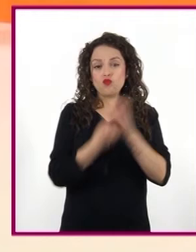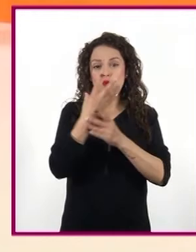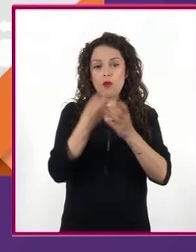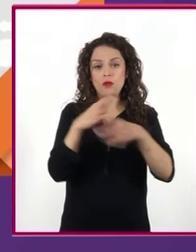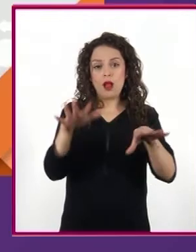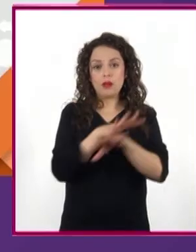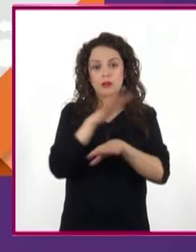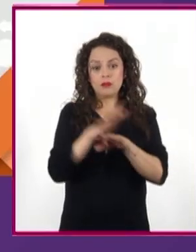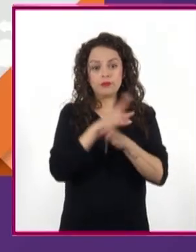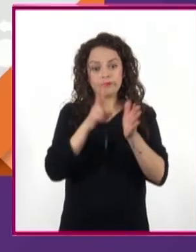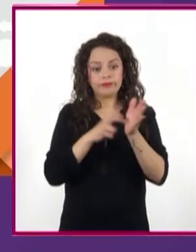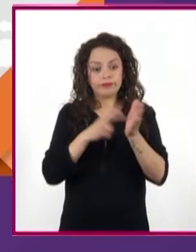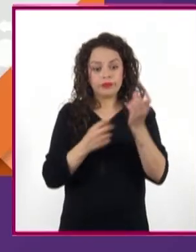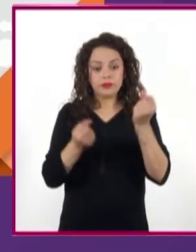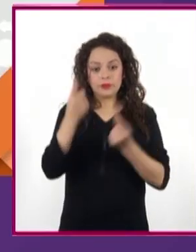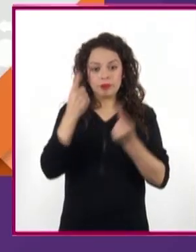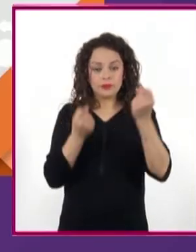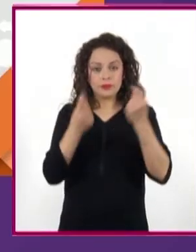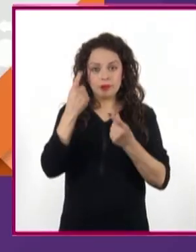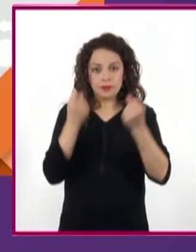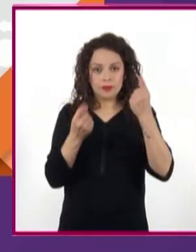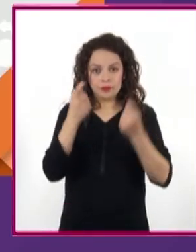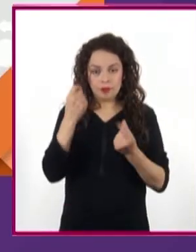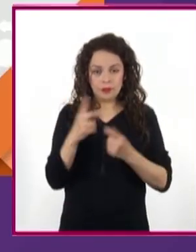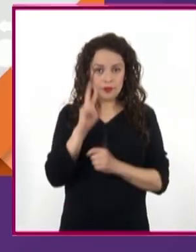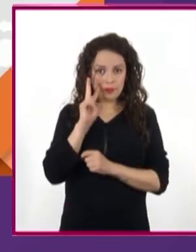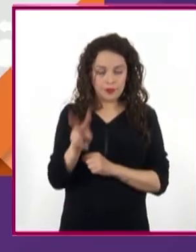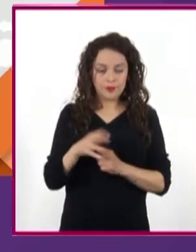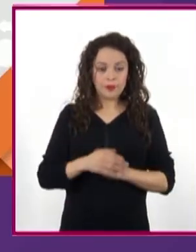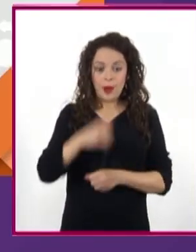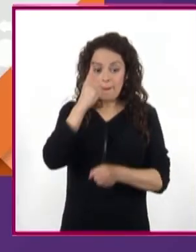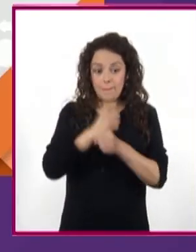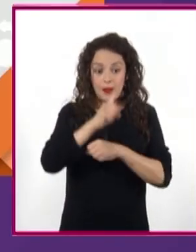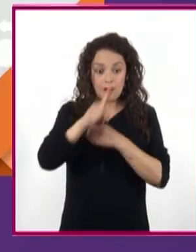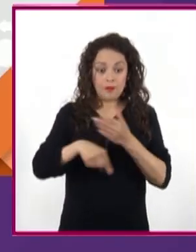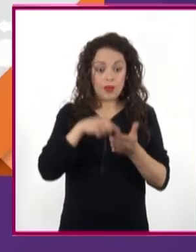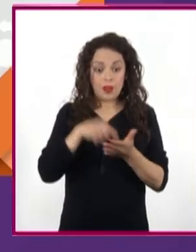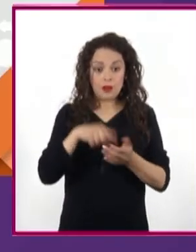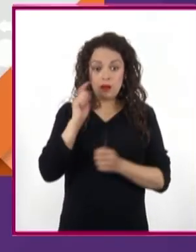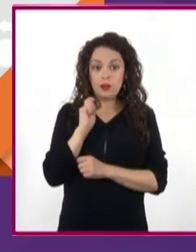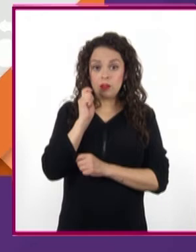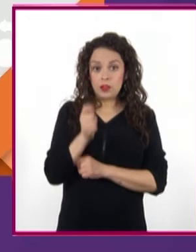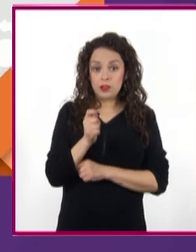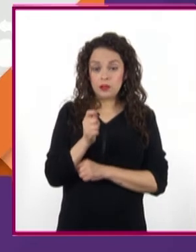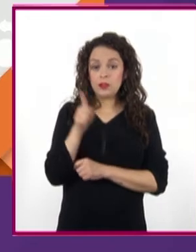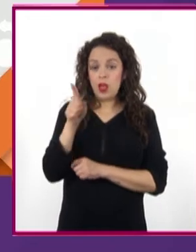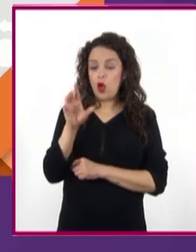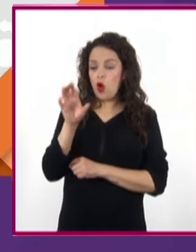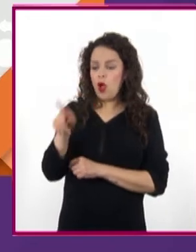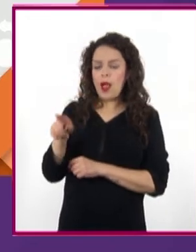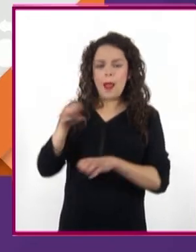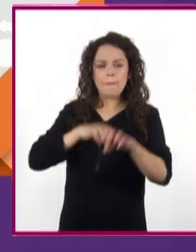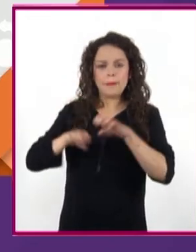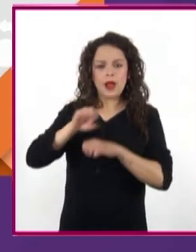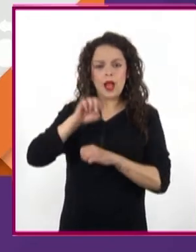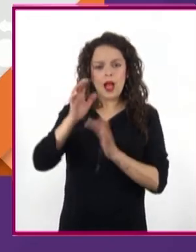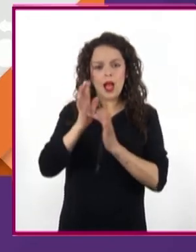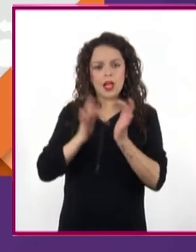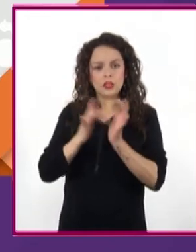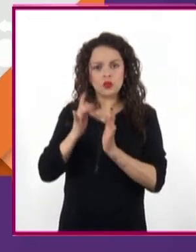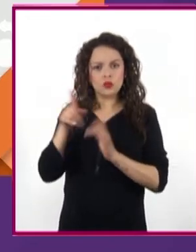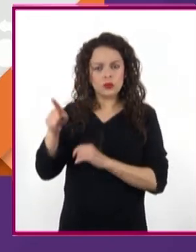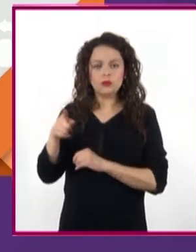algunos planteles. Como podemos observar, en primer lugar, la Compañía de Jesús se caracterizó por ser